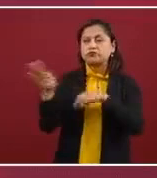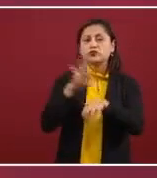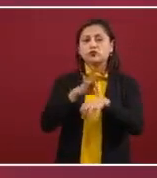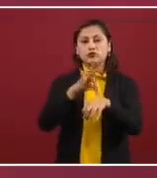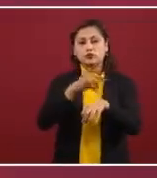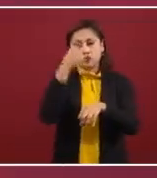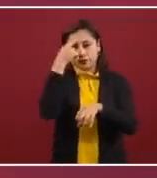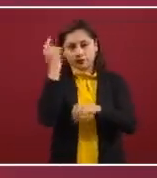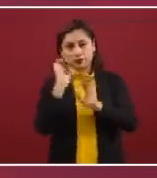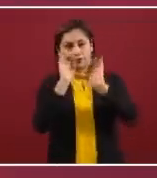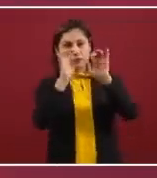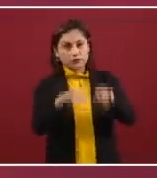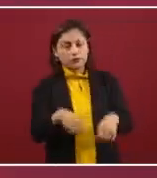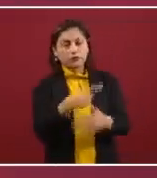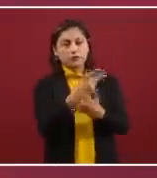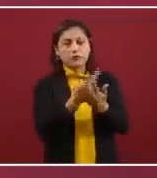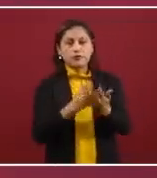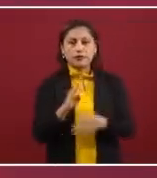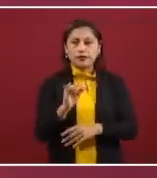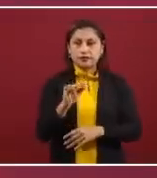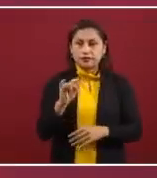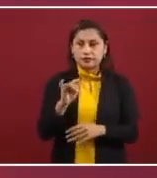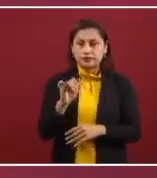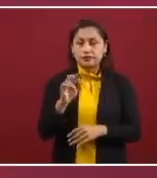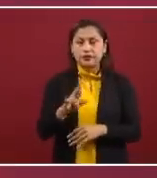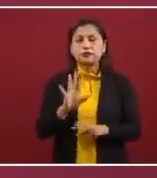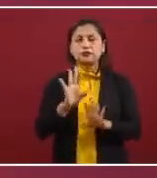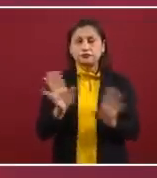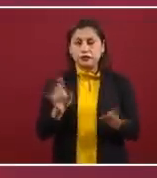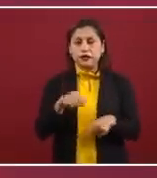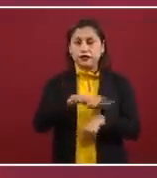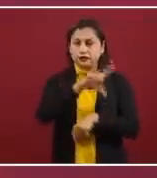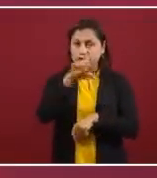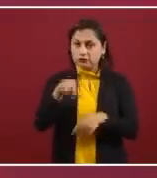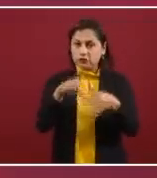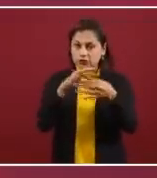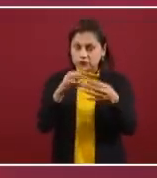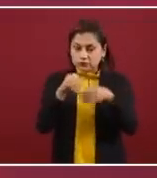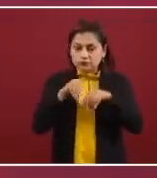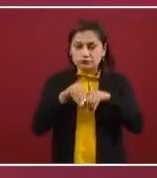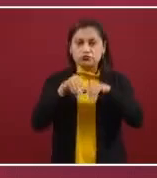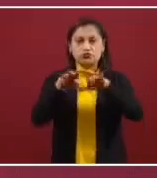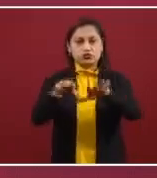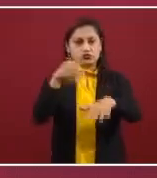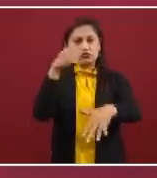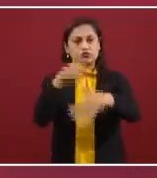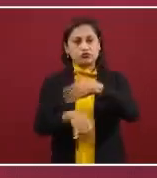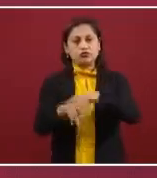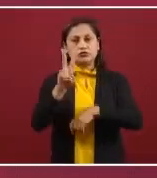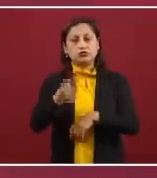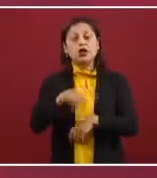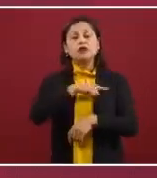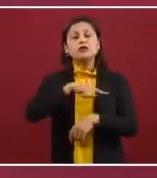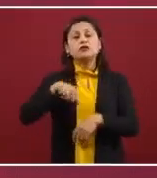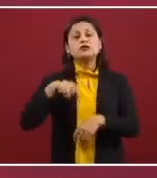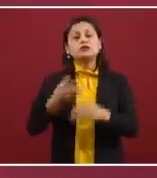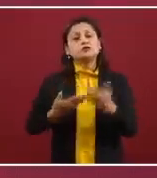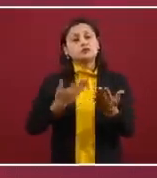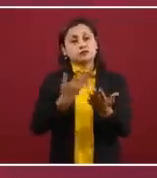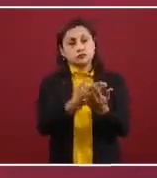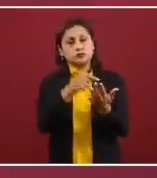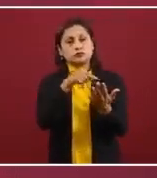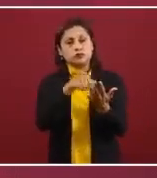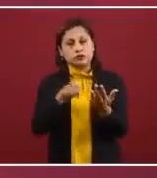hoy señalar, pero se va a hacer una difusión amplia. Ahí tenemos propuesto no solo lo que señala, sino